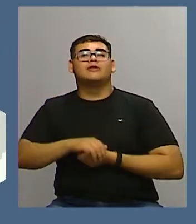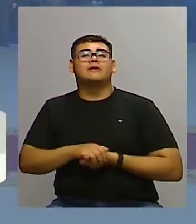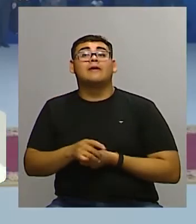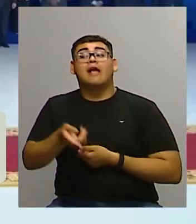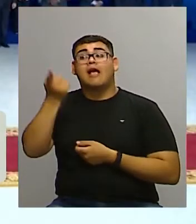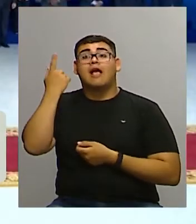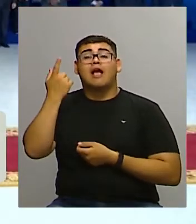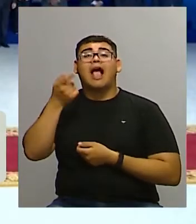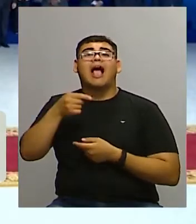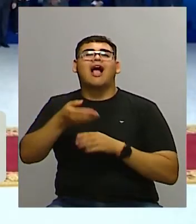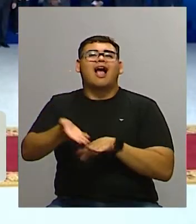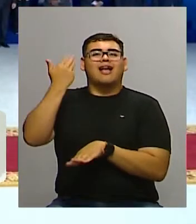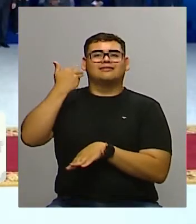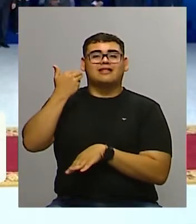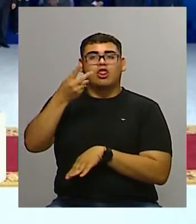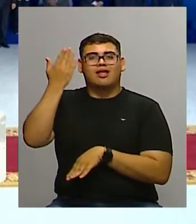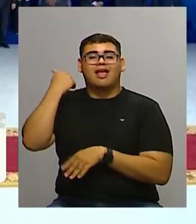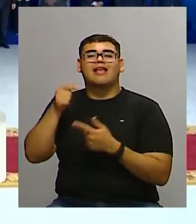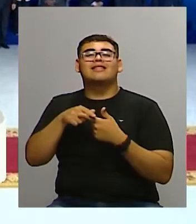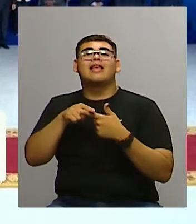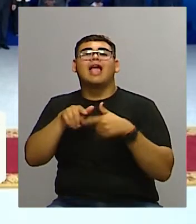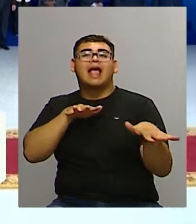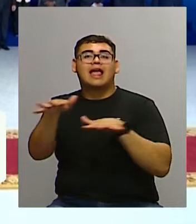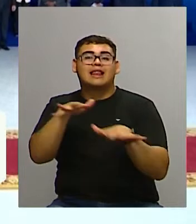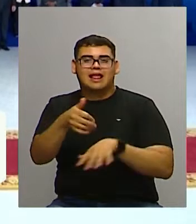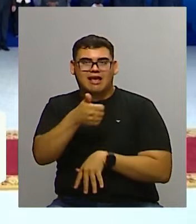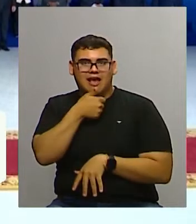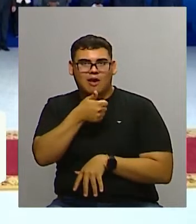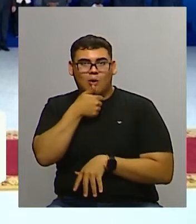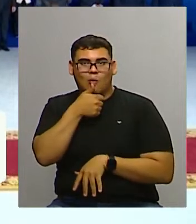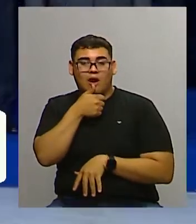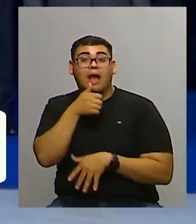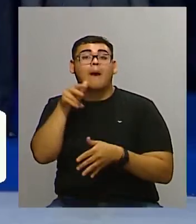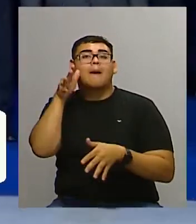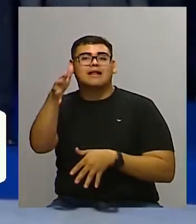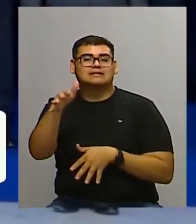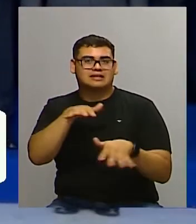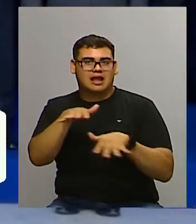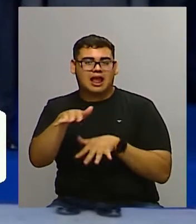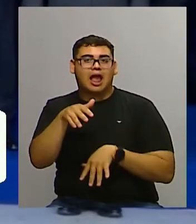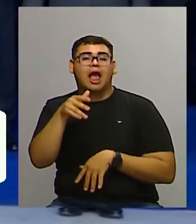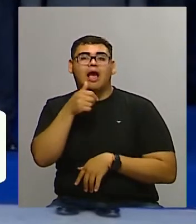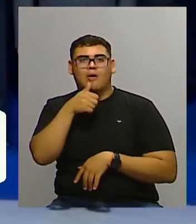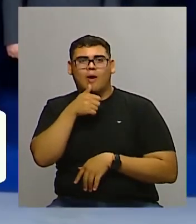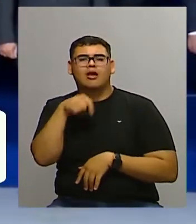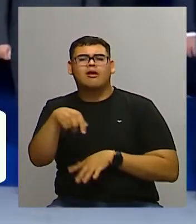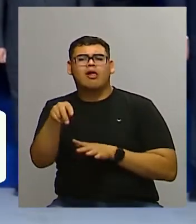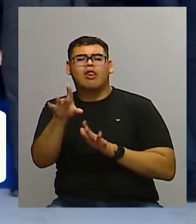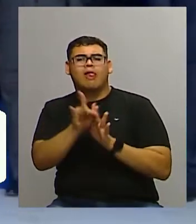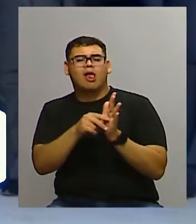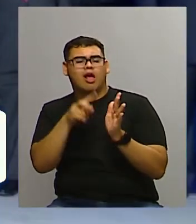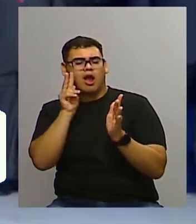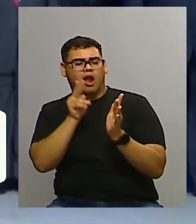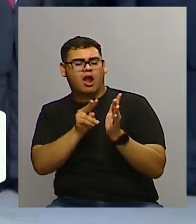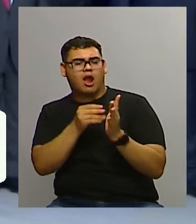la crisis hídrica, y yo leí un dato que me dejó perpleja. En realidad no me asombró porque